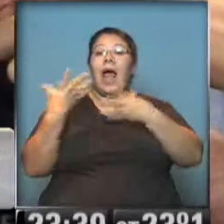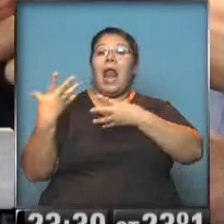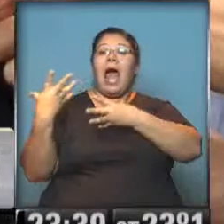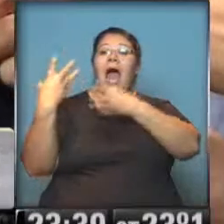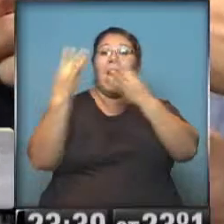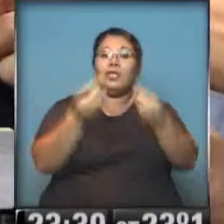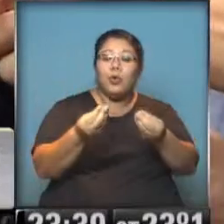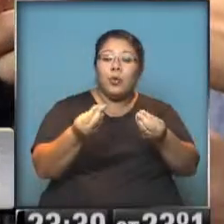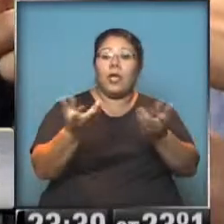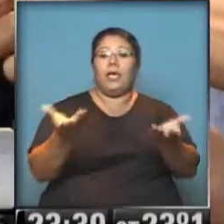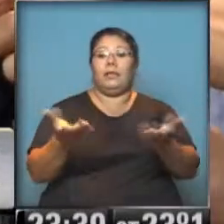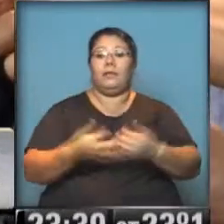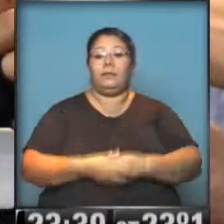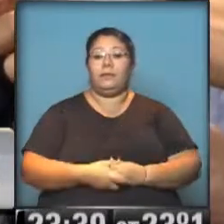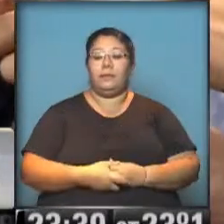los productores.